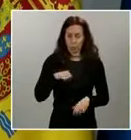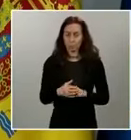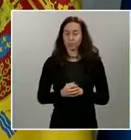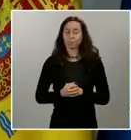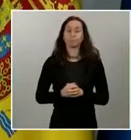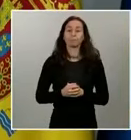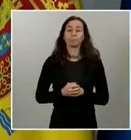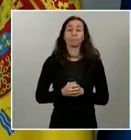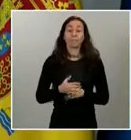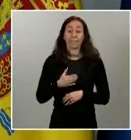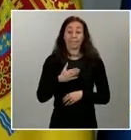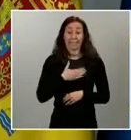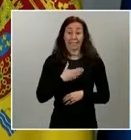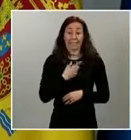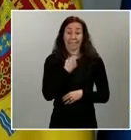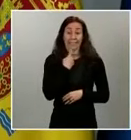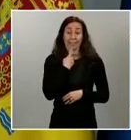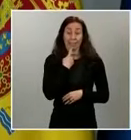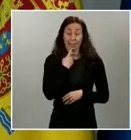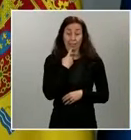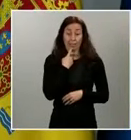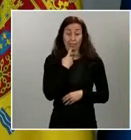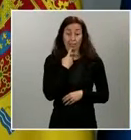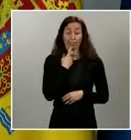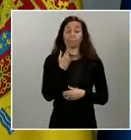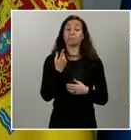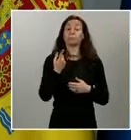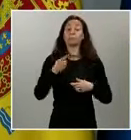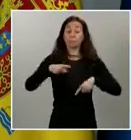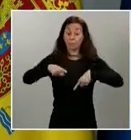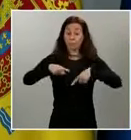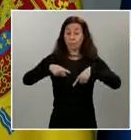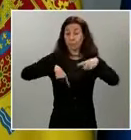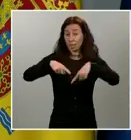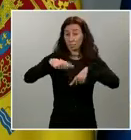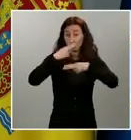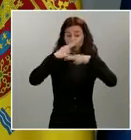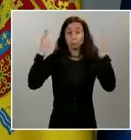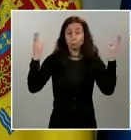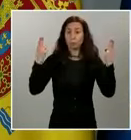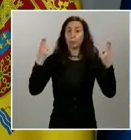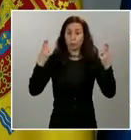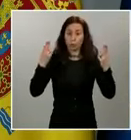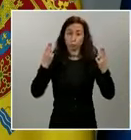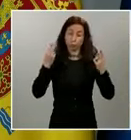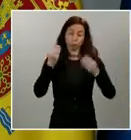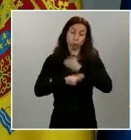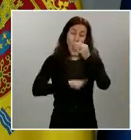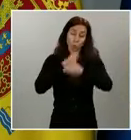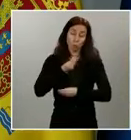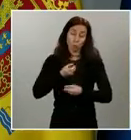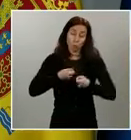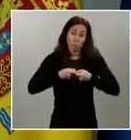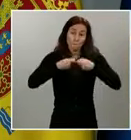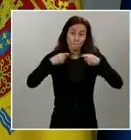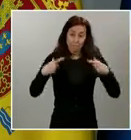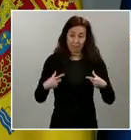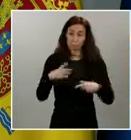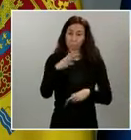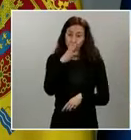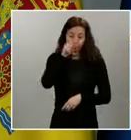el consiguiente incremento en la utilización del transporte público colectivo por parte de aquellas personas que se dirigen a sus puestos de